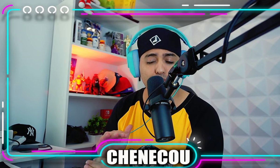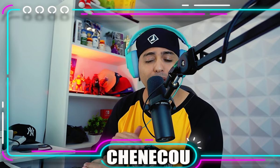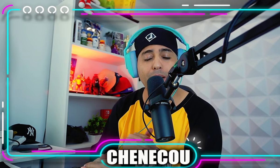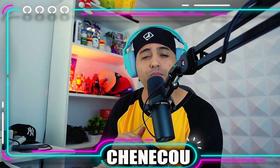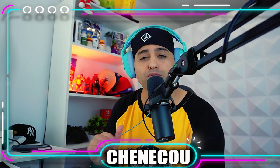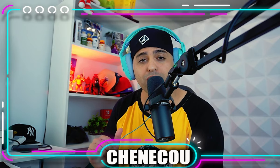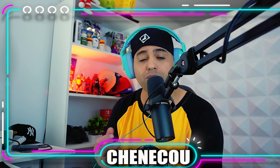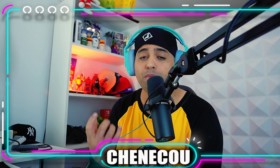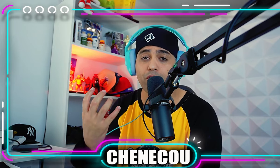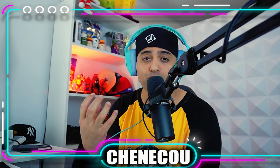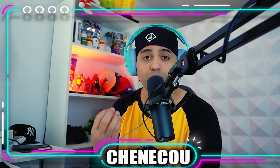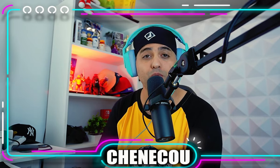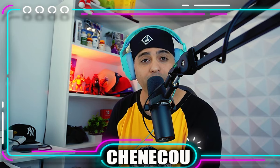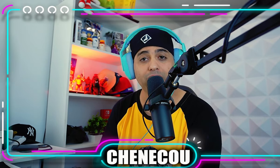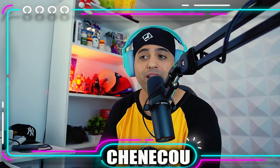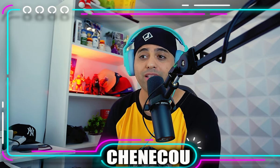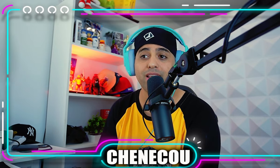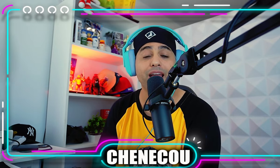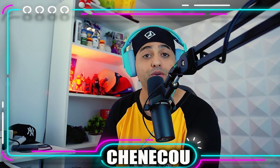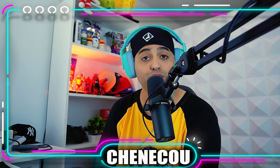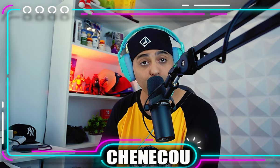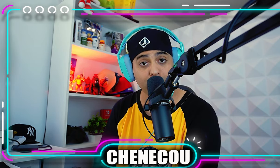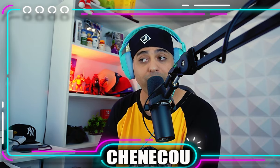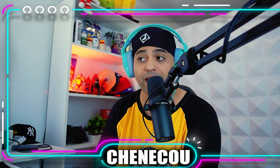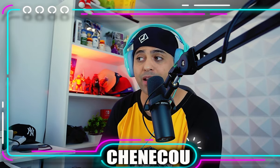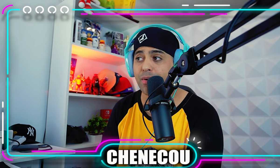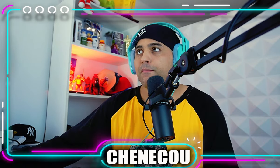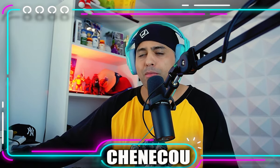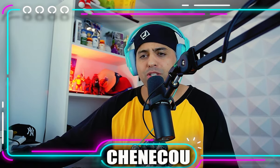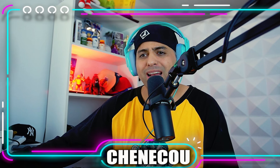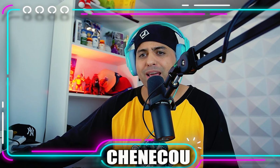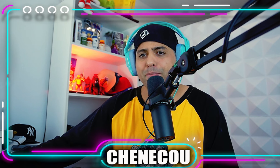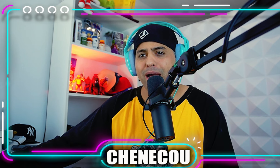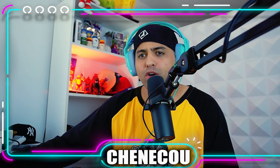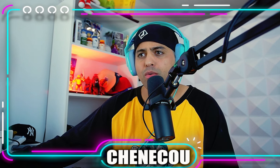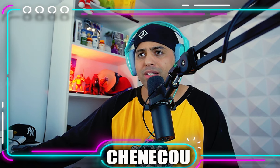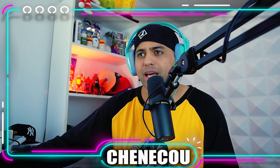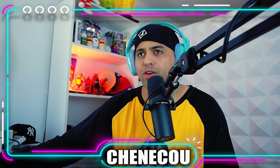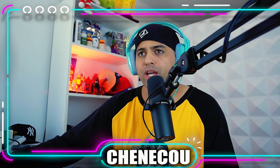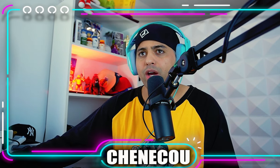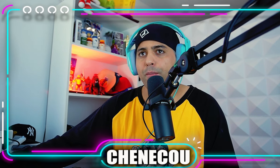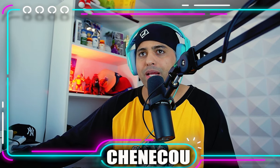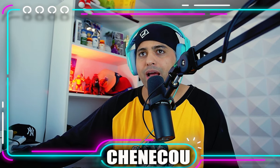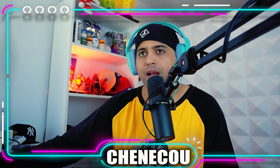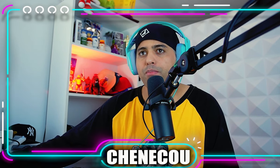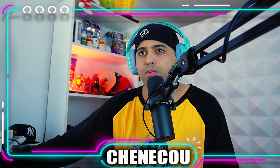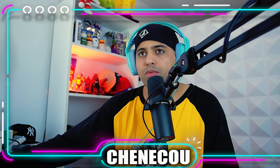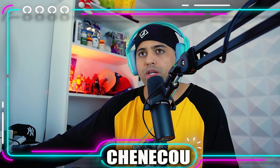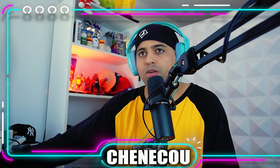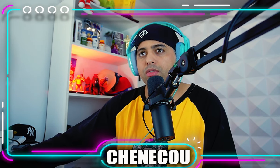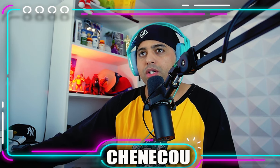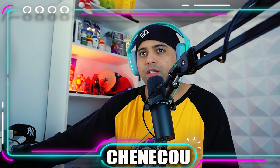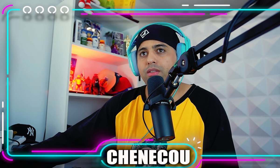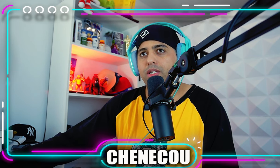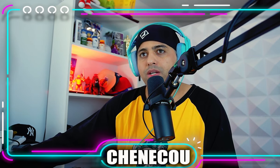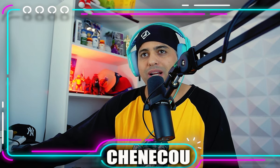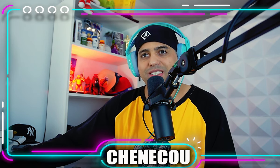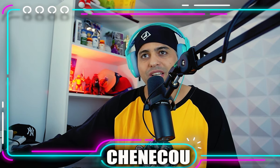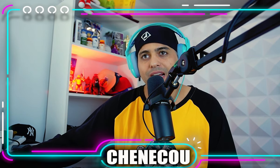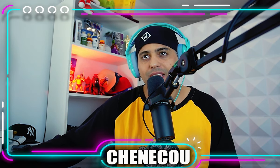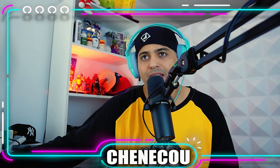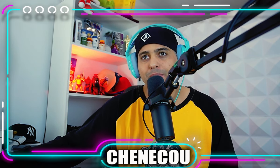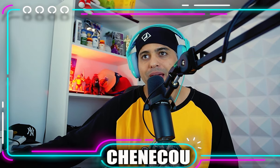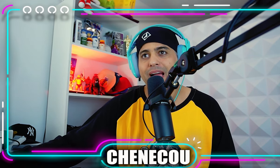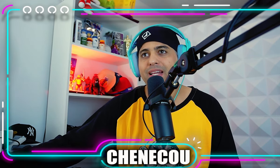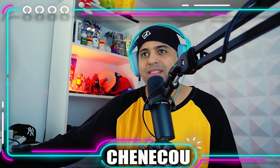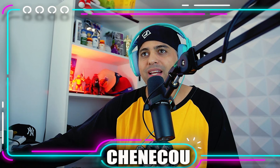me gusta muchísimo porque yo soy muy creyente de que hay un Dios allá arriba. Vamos a leer varios comentarios de qué opina el público. Dice una